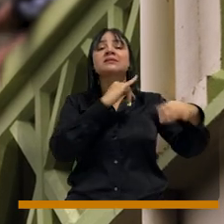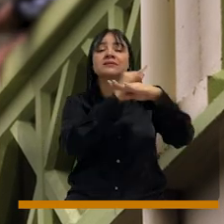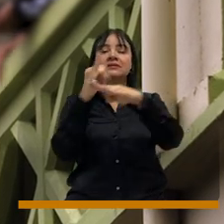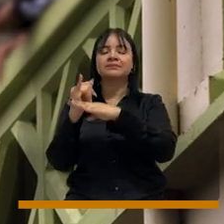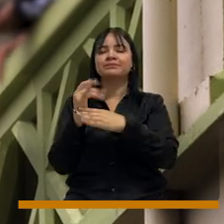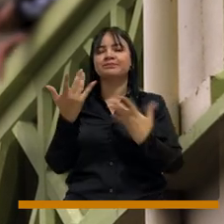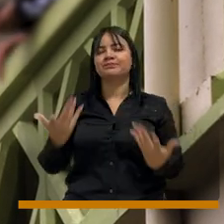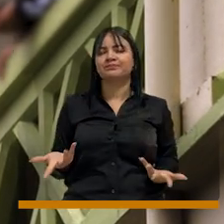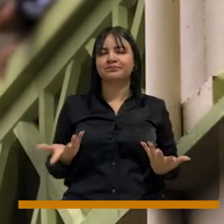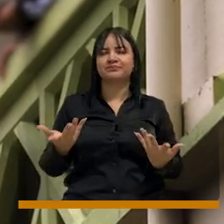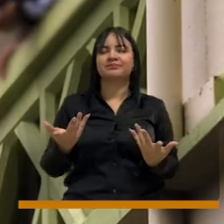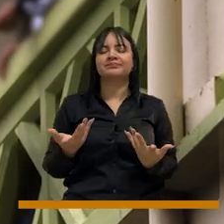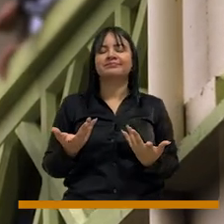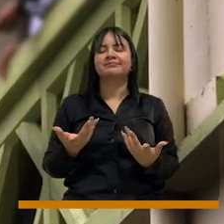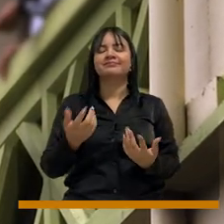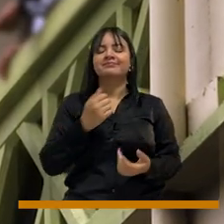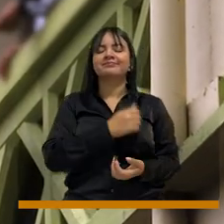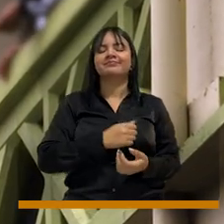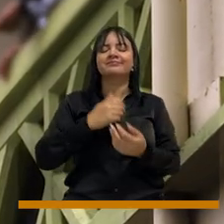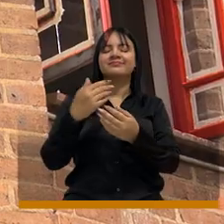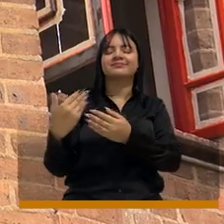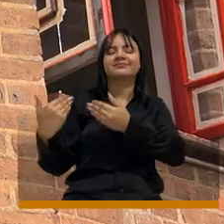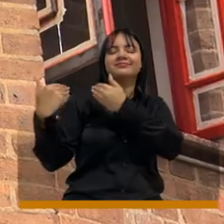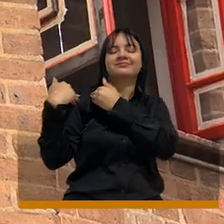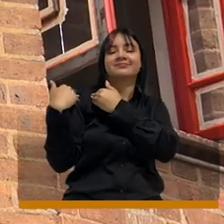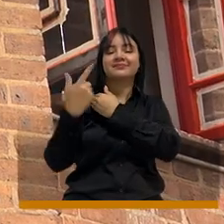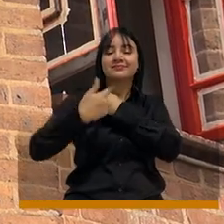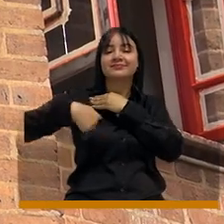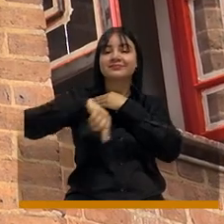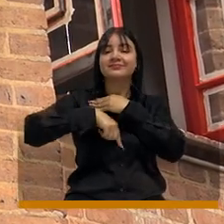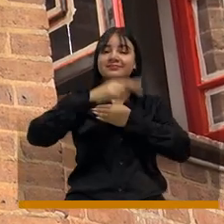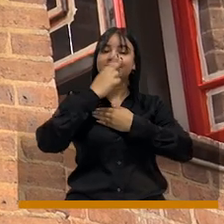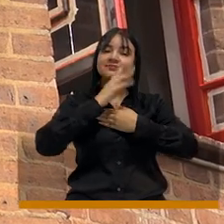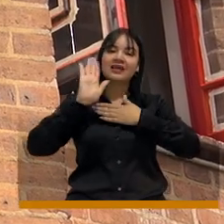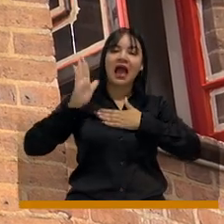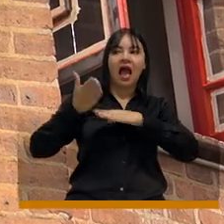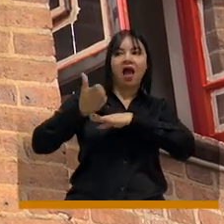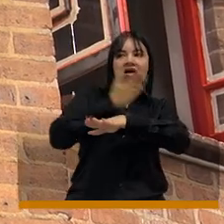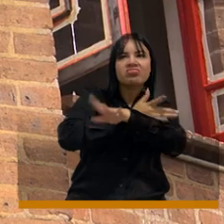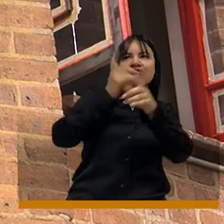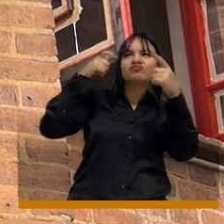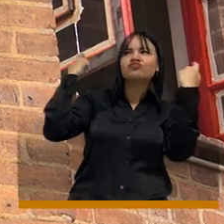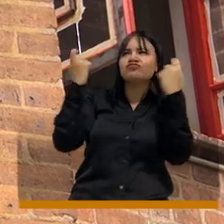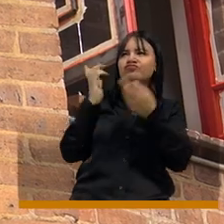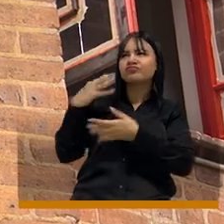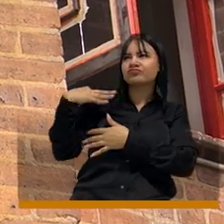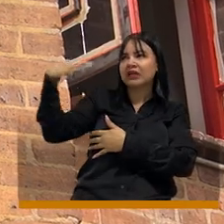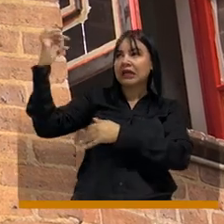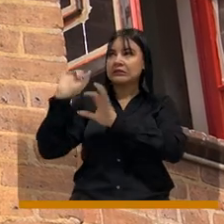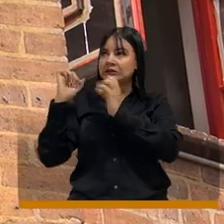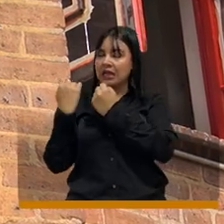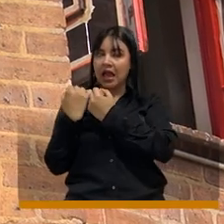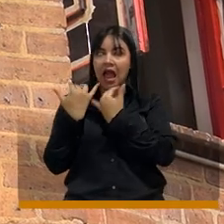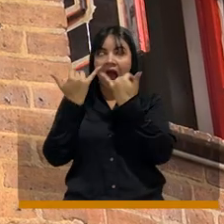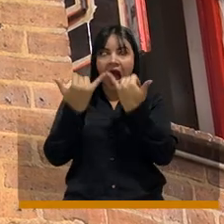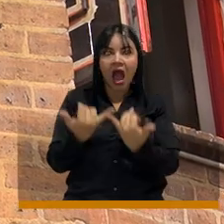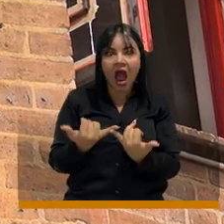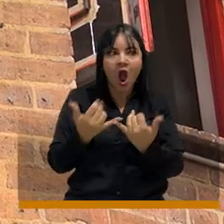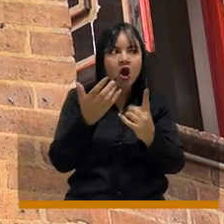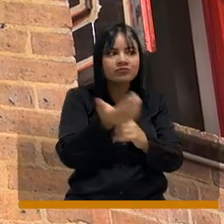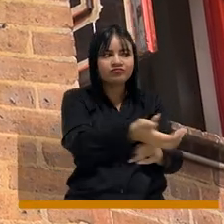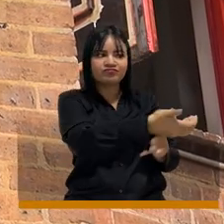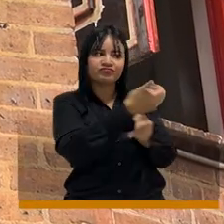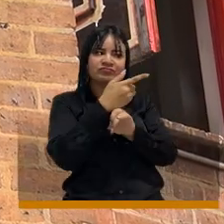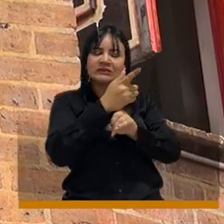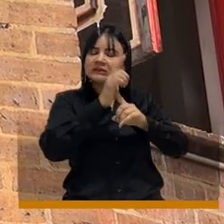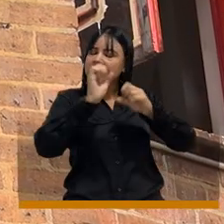que se dan en las instituciones Entonces tenemos una responsabilidad nos hemos comprometido desde campaña a trabajar precisamente para defender la